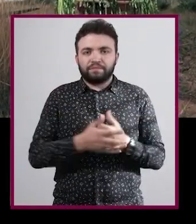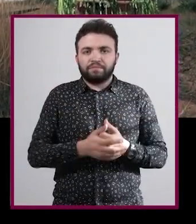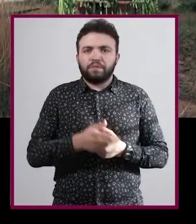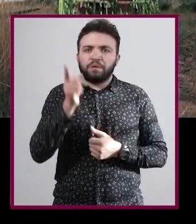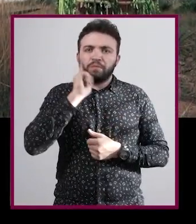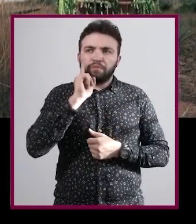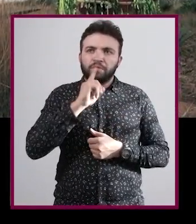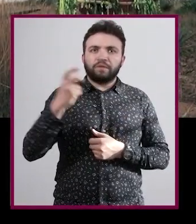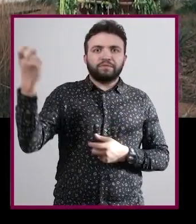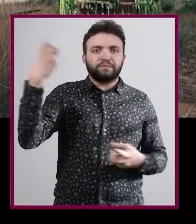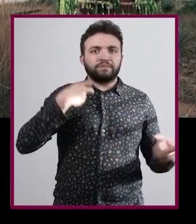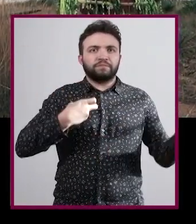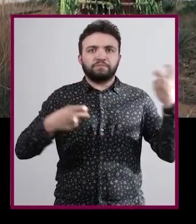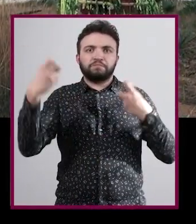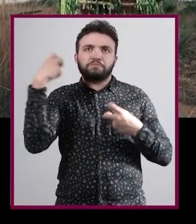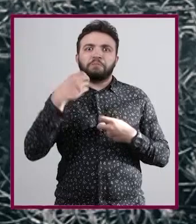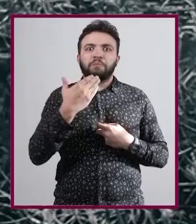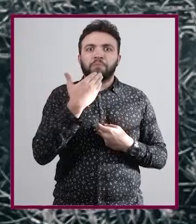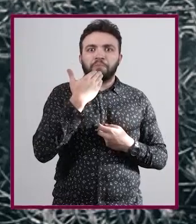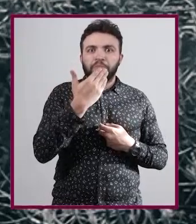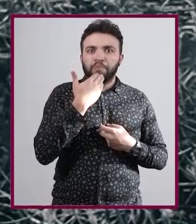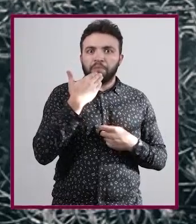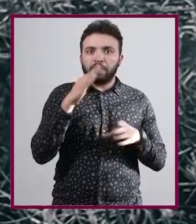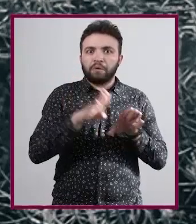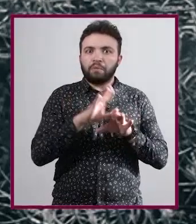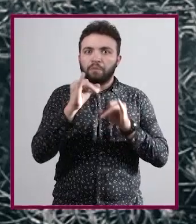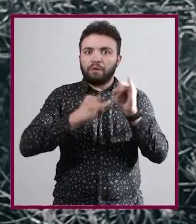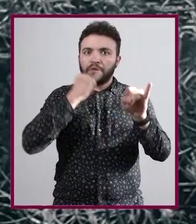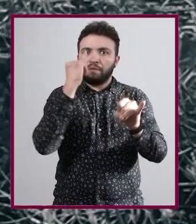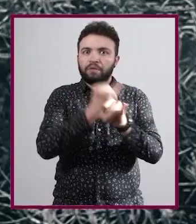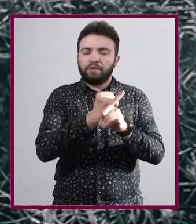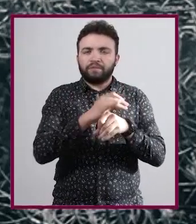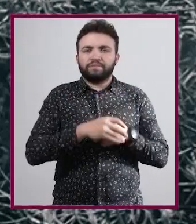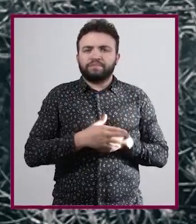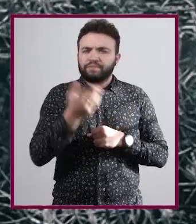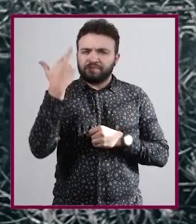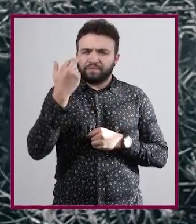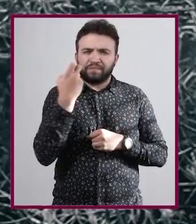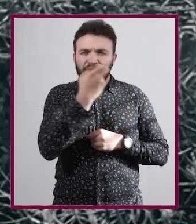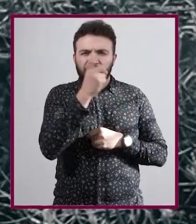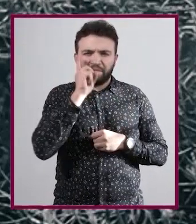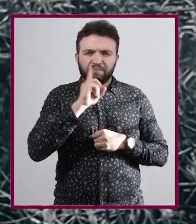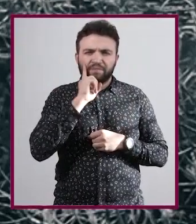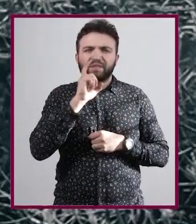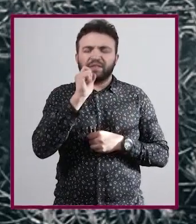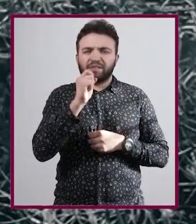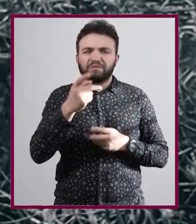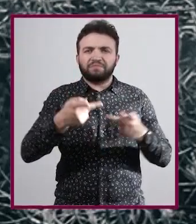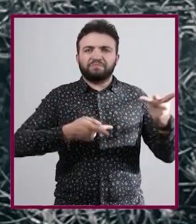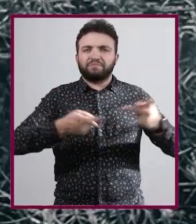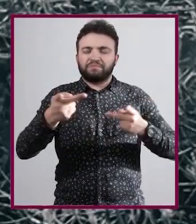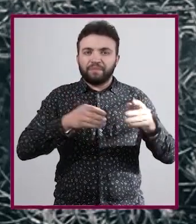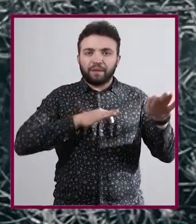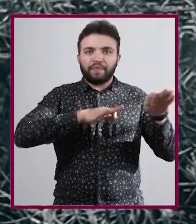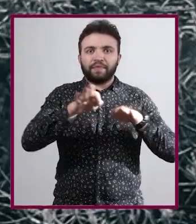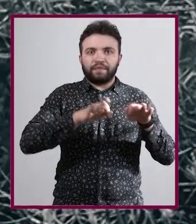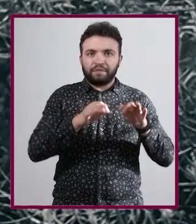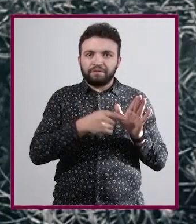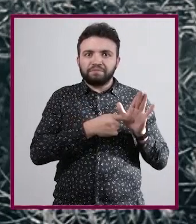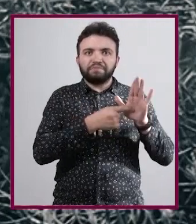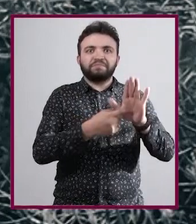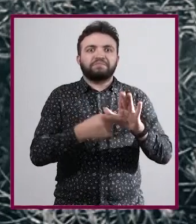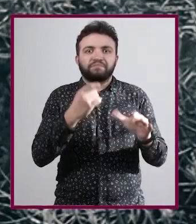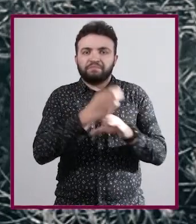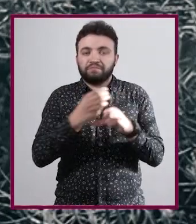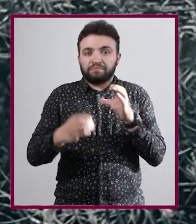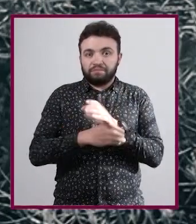buenas críticas de la prensa internacional. Escuchemos a Naomi para que ella nos cuente más sobre su proceso de trabajo, influencias y algunos de